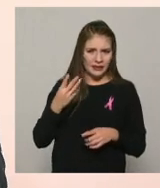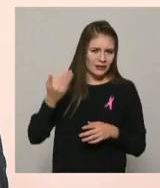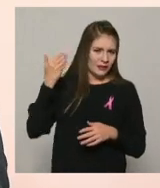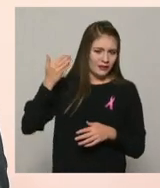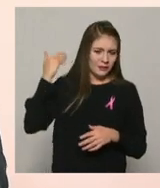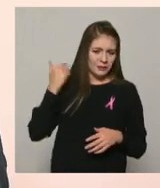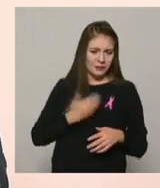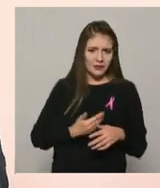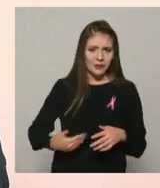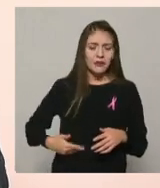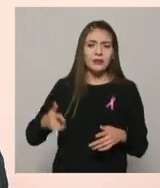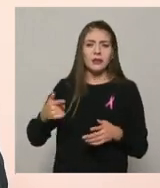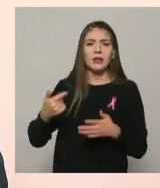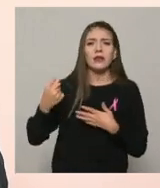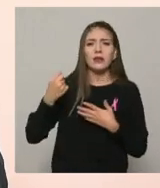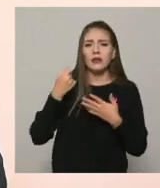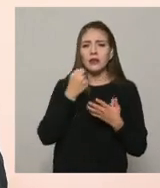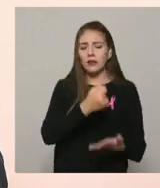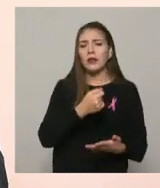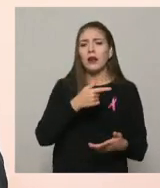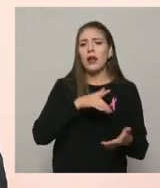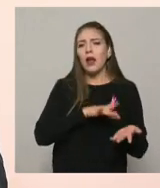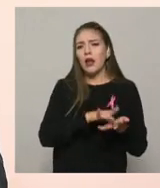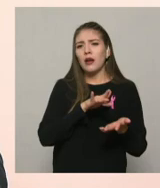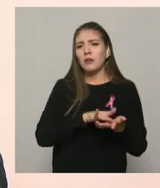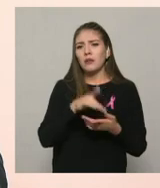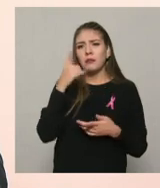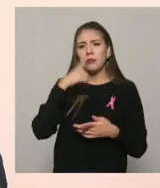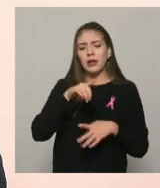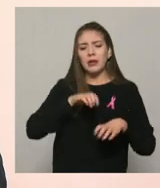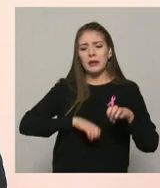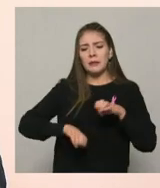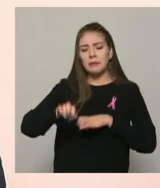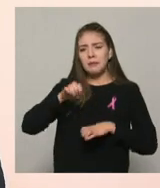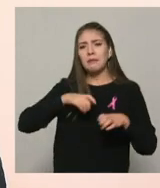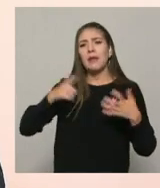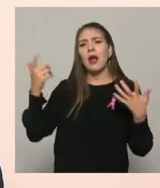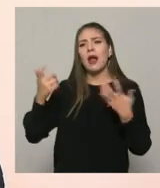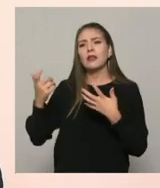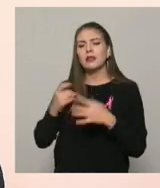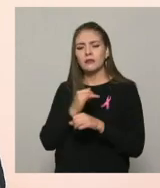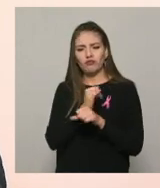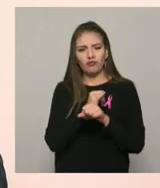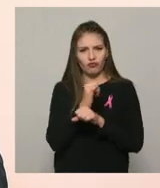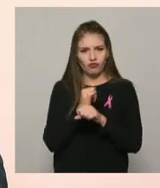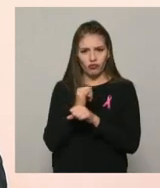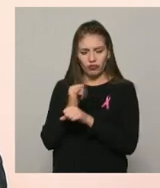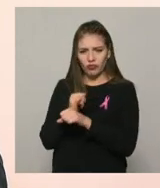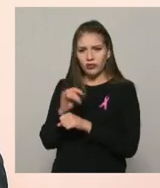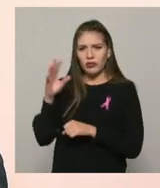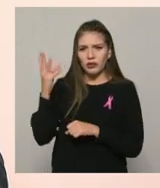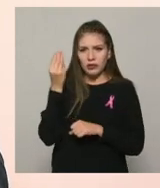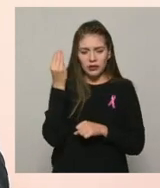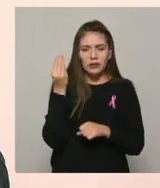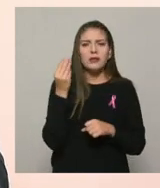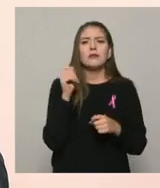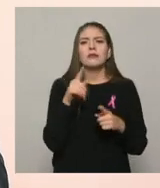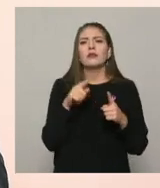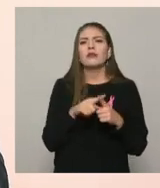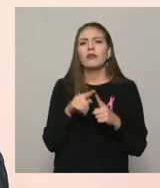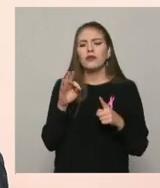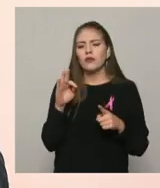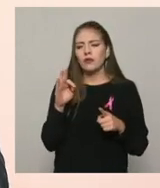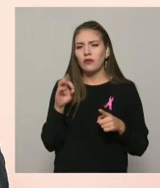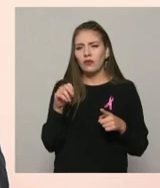para apoyo directo a las empresas para hacer investigación tecnológica. Hubo varios programas, entre ellos el Fondo de